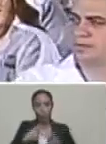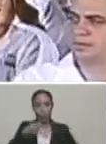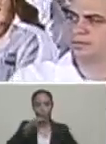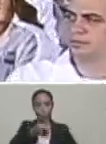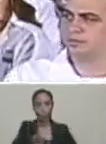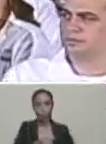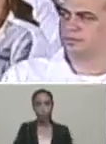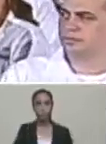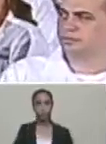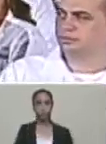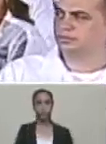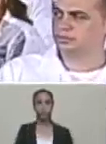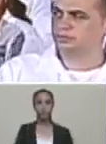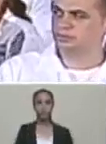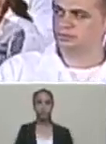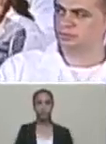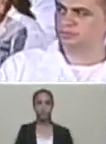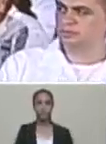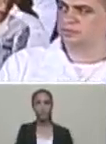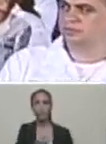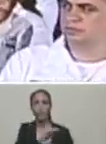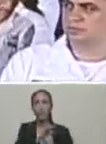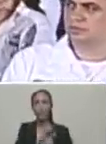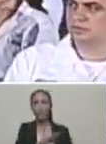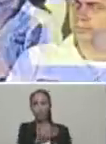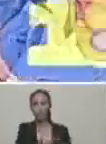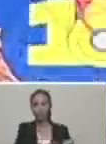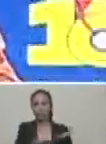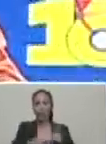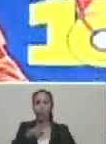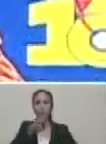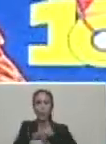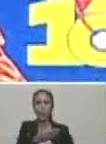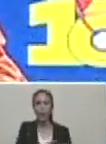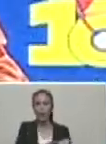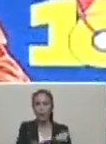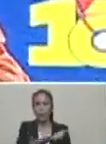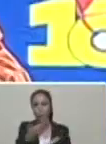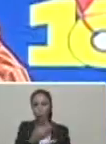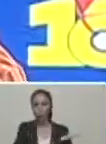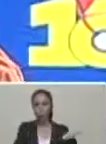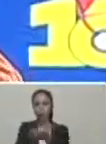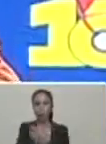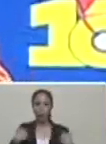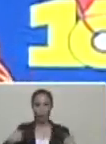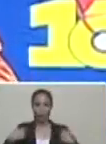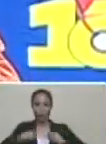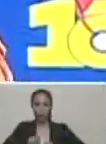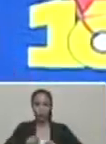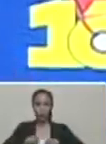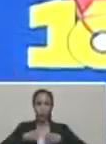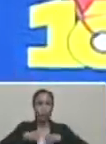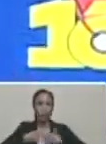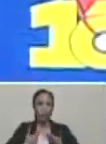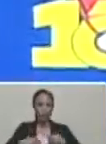usted, que es el símbolo de la revolución, también una bata de los soldados de Barrio